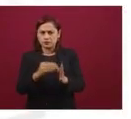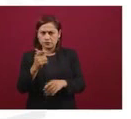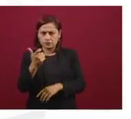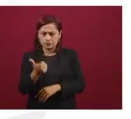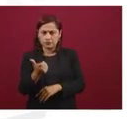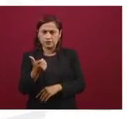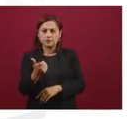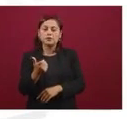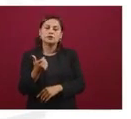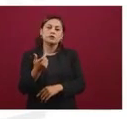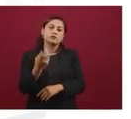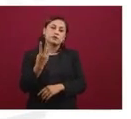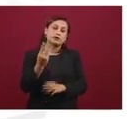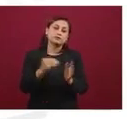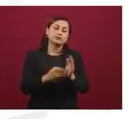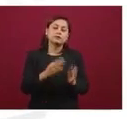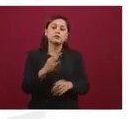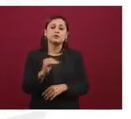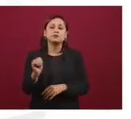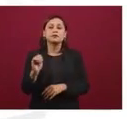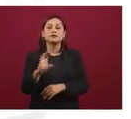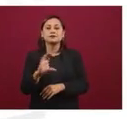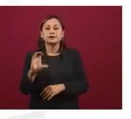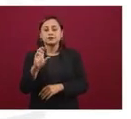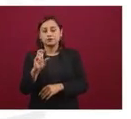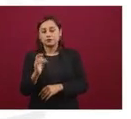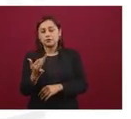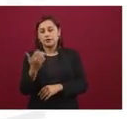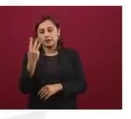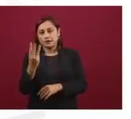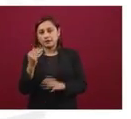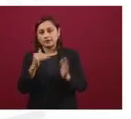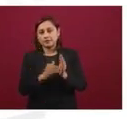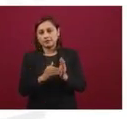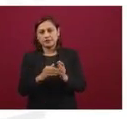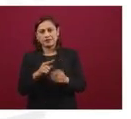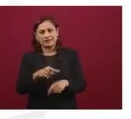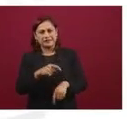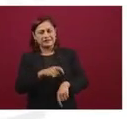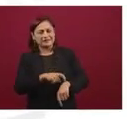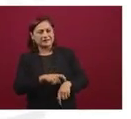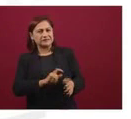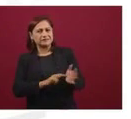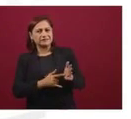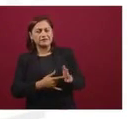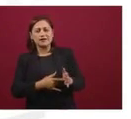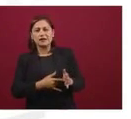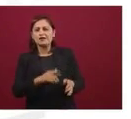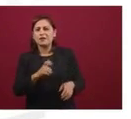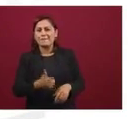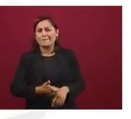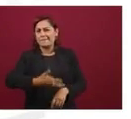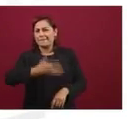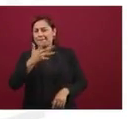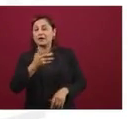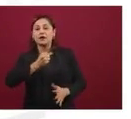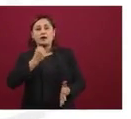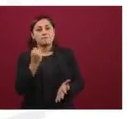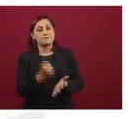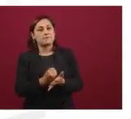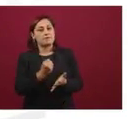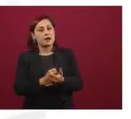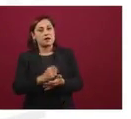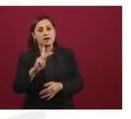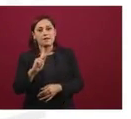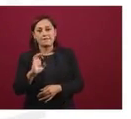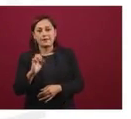953 mil porque es tan caro este este reloj téllez bueno aparte de que la marca pues esta marca se reducido